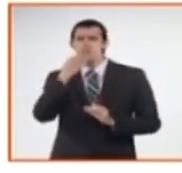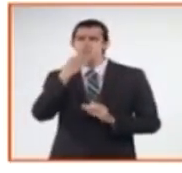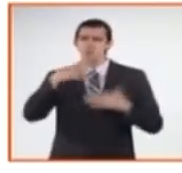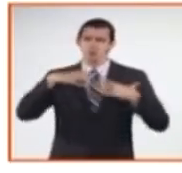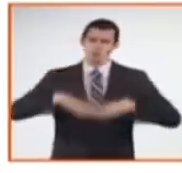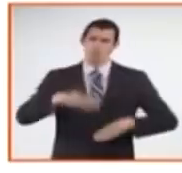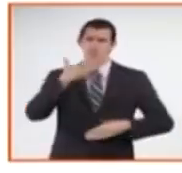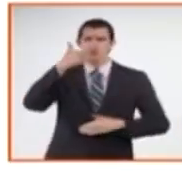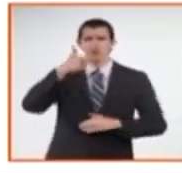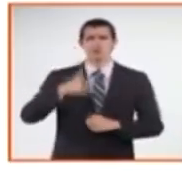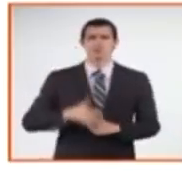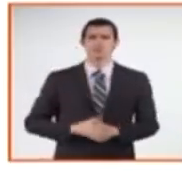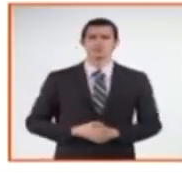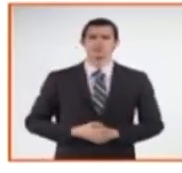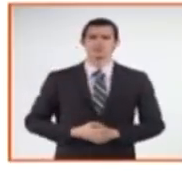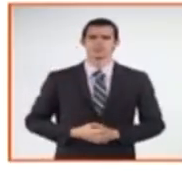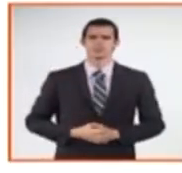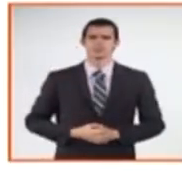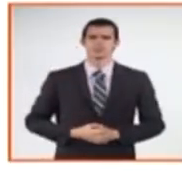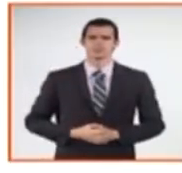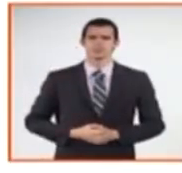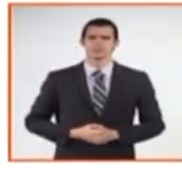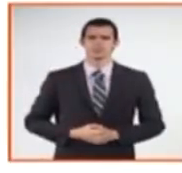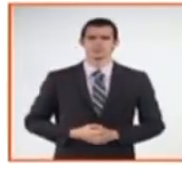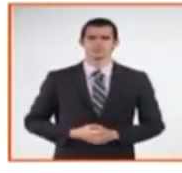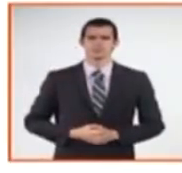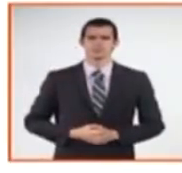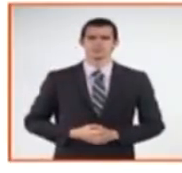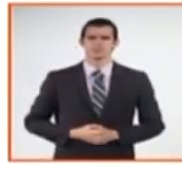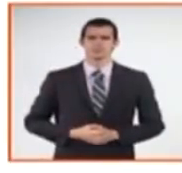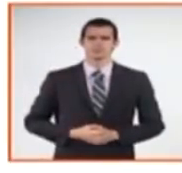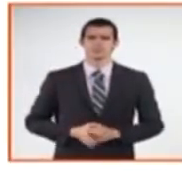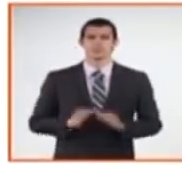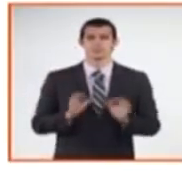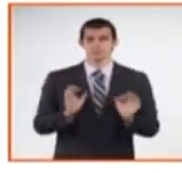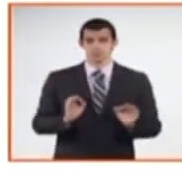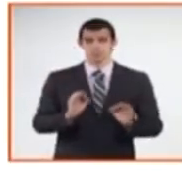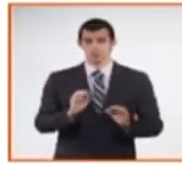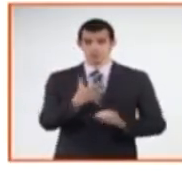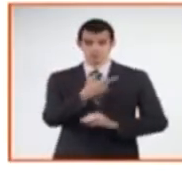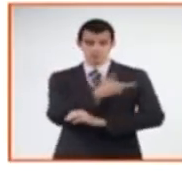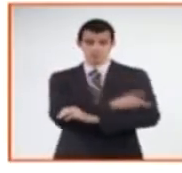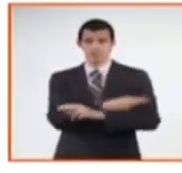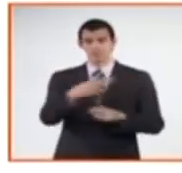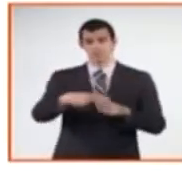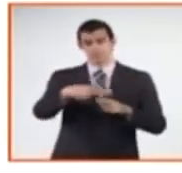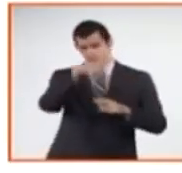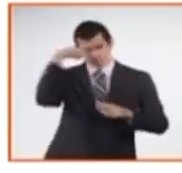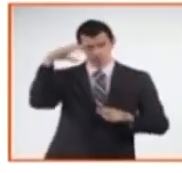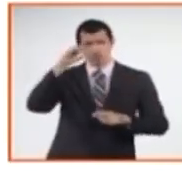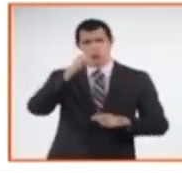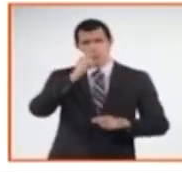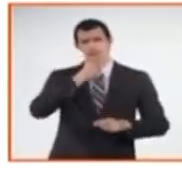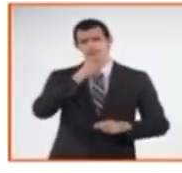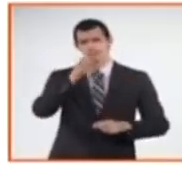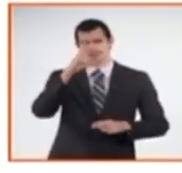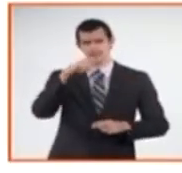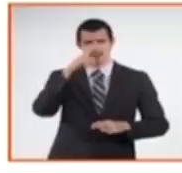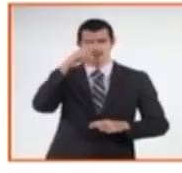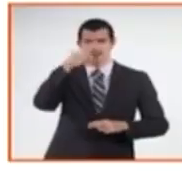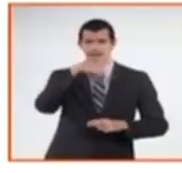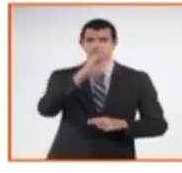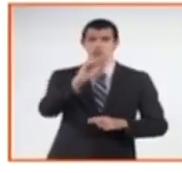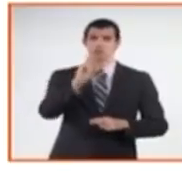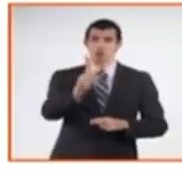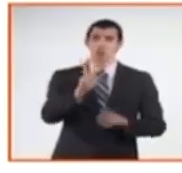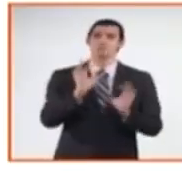sobre la base de vacunas infantiles y una plataforma de tecnológica a partir de la cual se sabe que genera anticuerpos que son